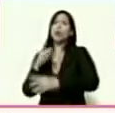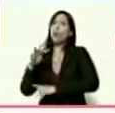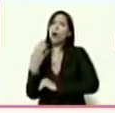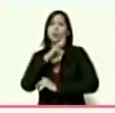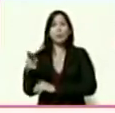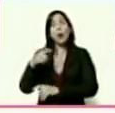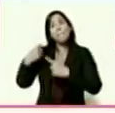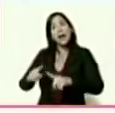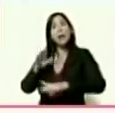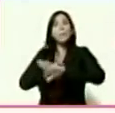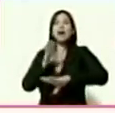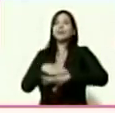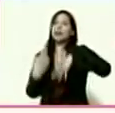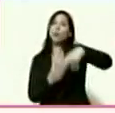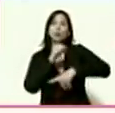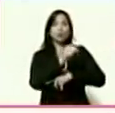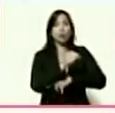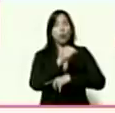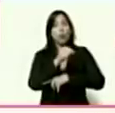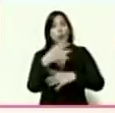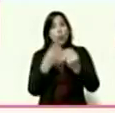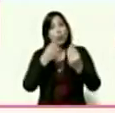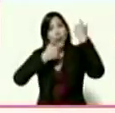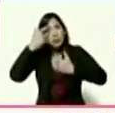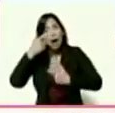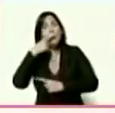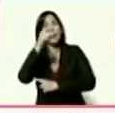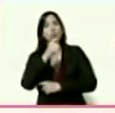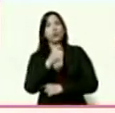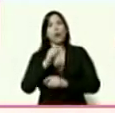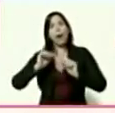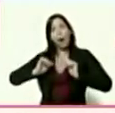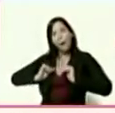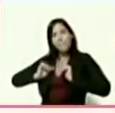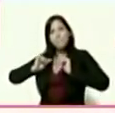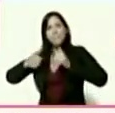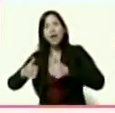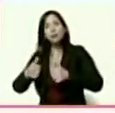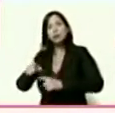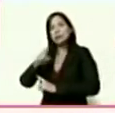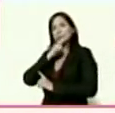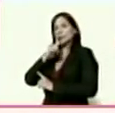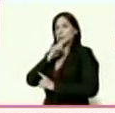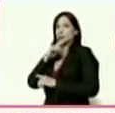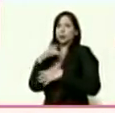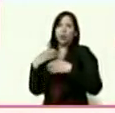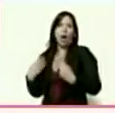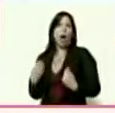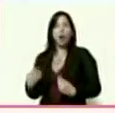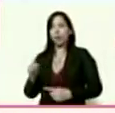con la revolución, con el comandante Chávez y con Nicolás Maduro, comenzó esto a dificultarse.